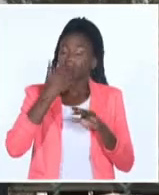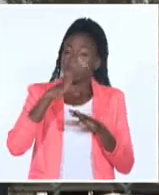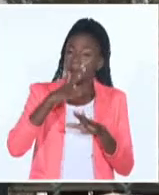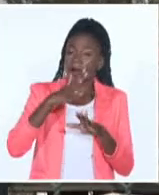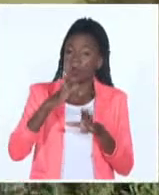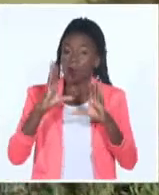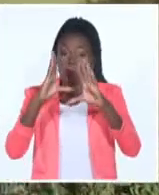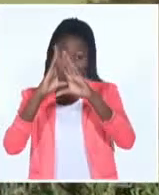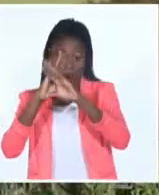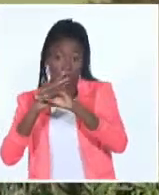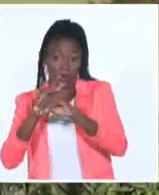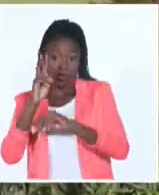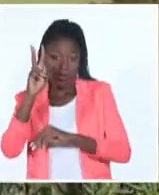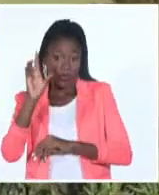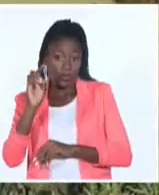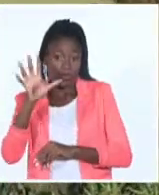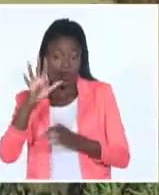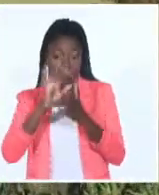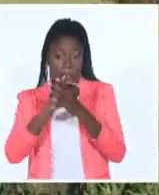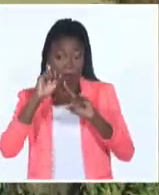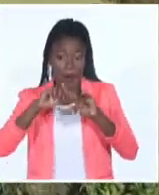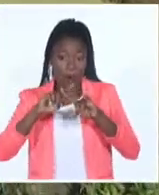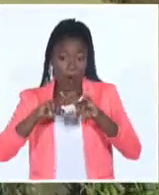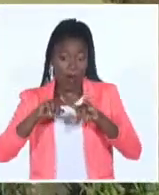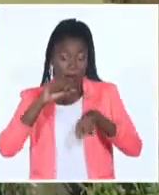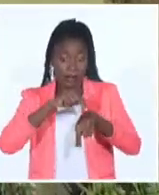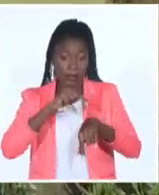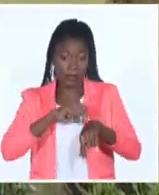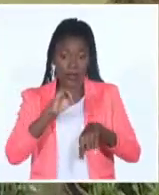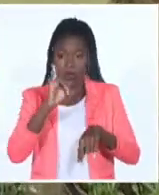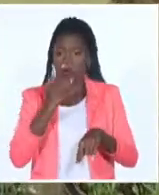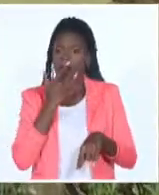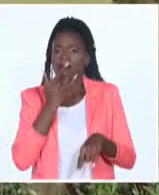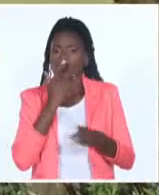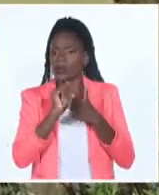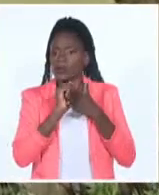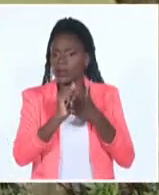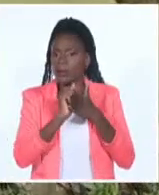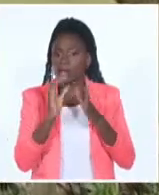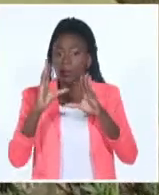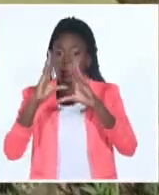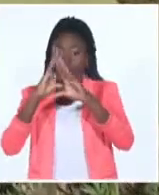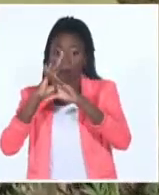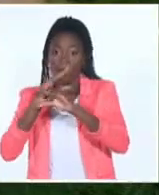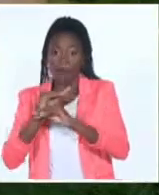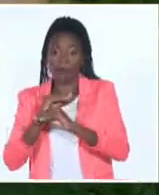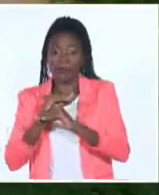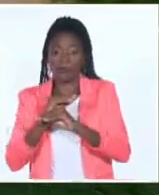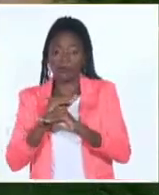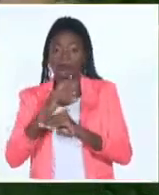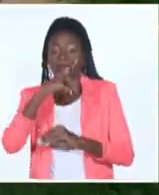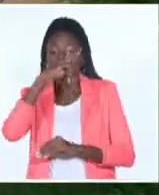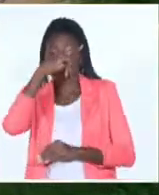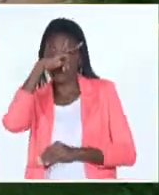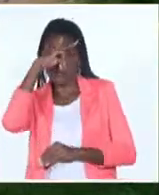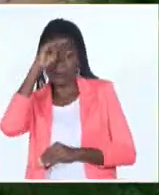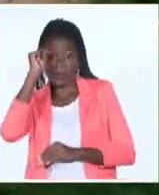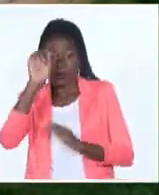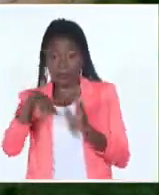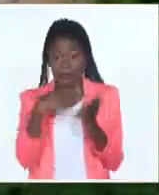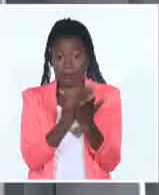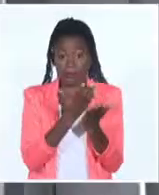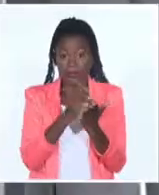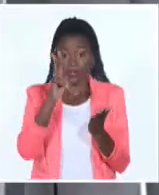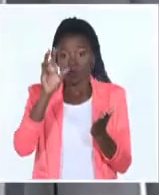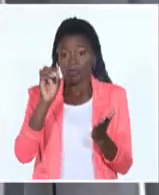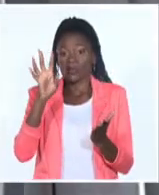de 205 megawatts en ese horario. No estamos estimando que haya afectación al servicio en el horario diurno, pero sí en el horario de máxima demanda, 205